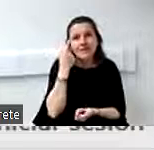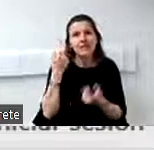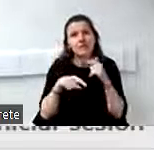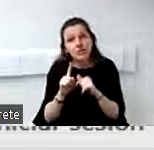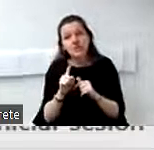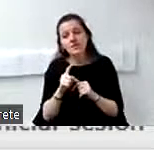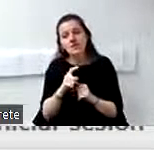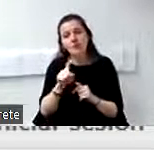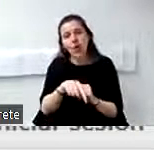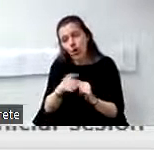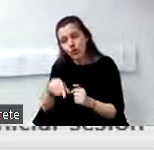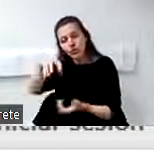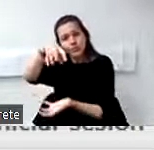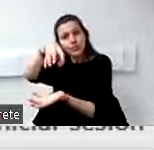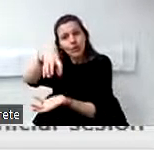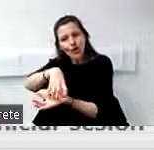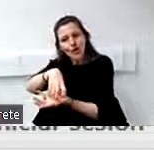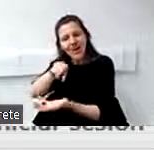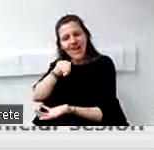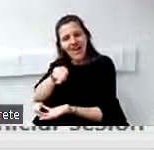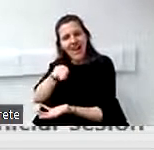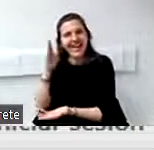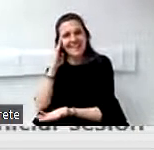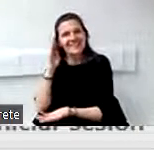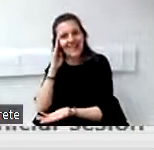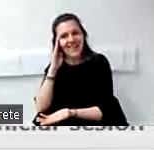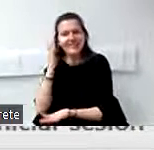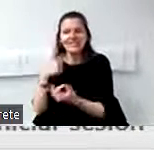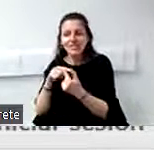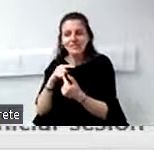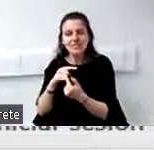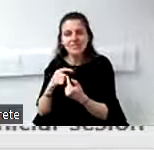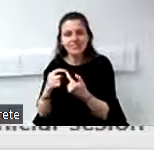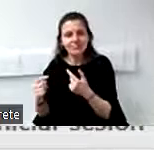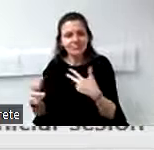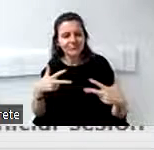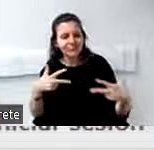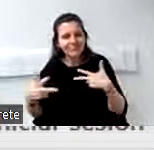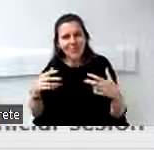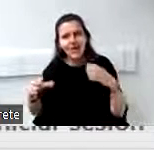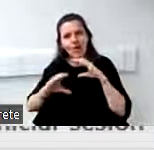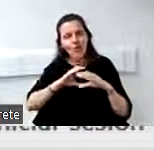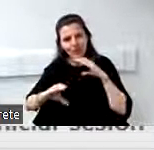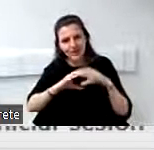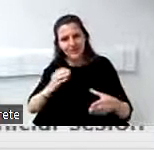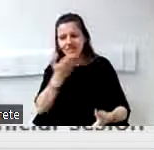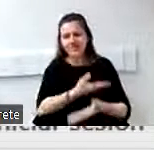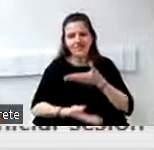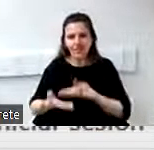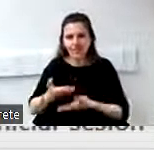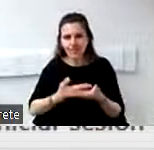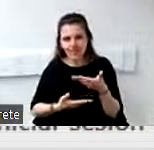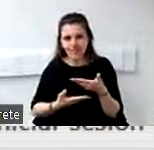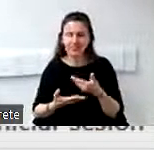ayudar como a ir encontrando formas alternativas hasta que se logre hacerlo de una manera